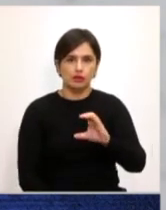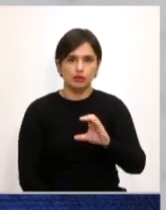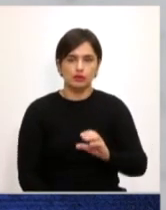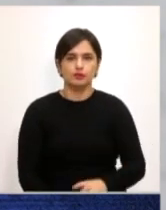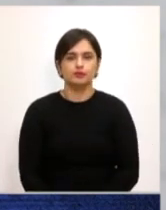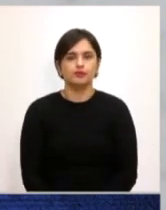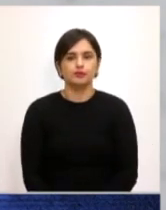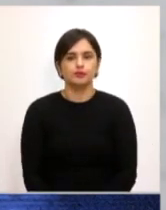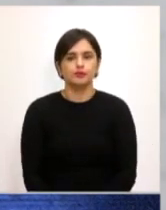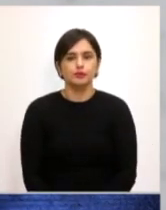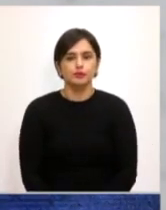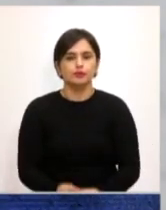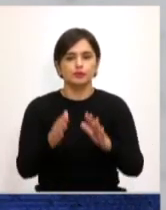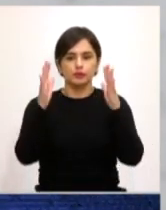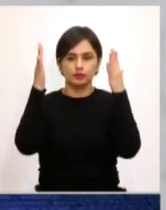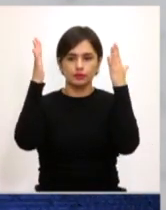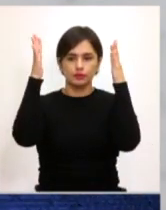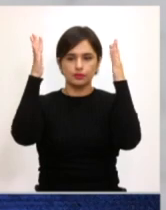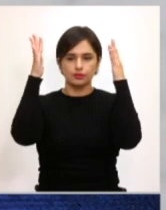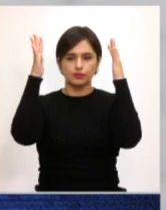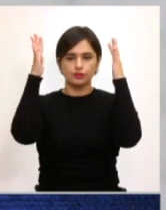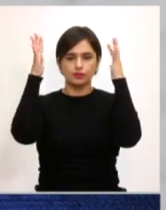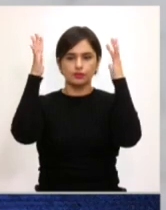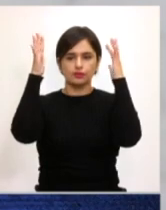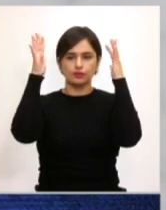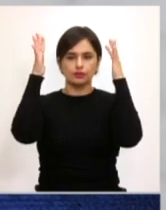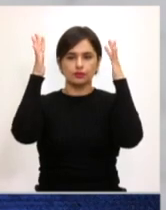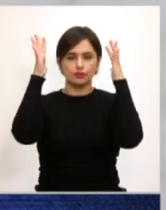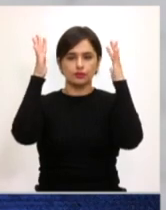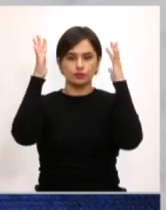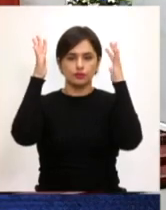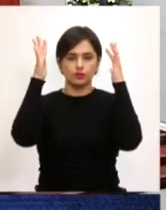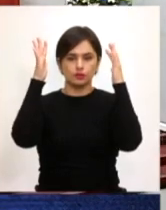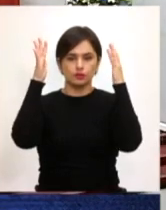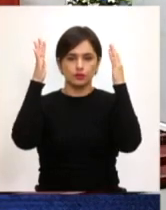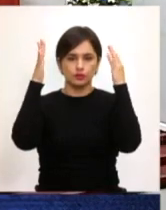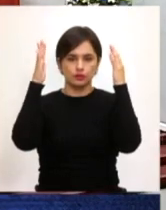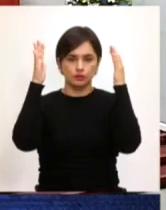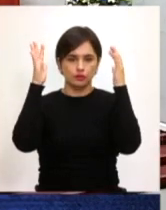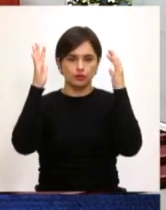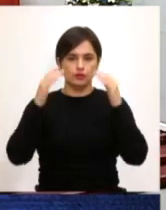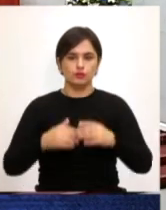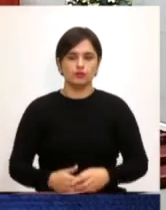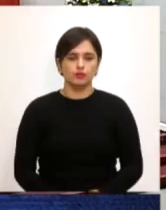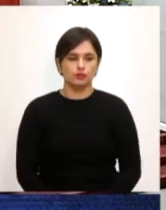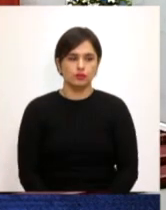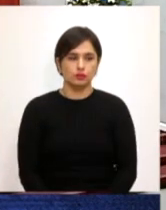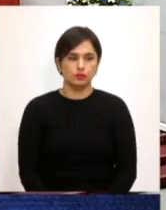Aún